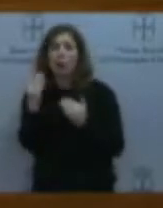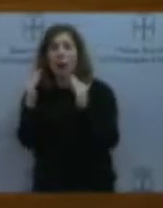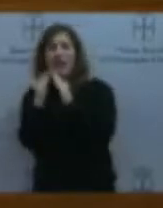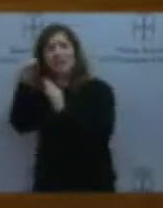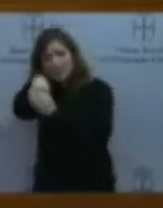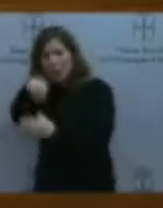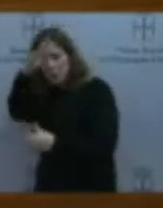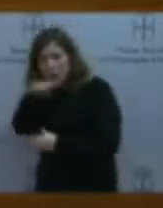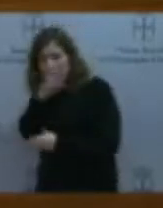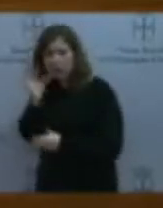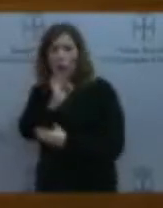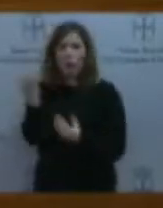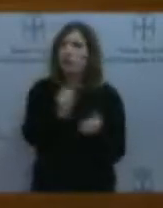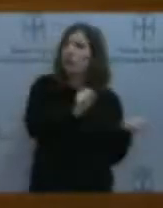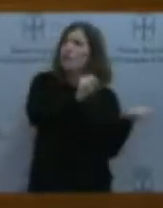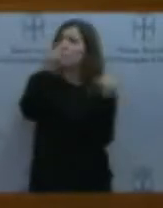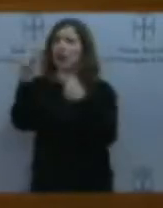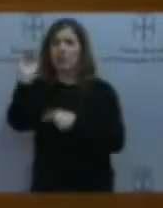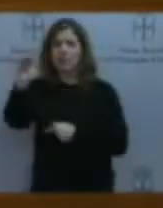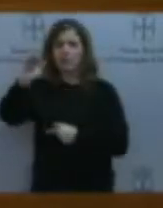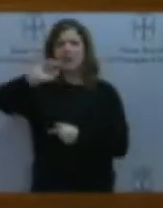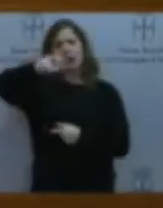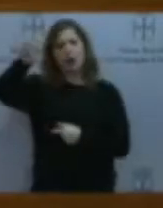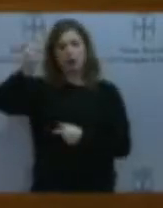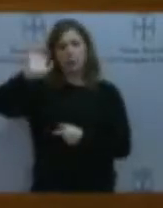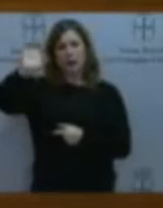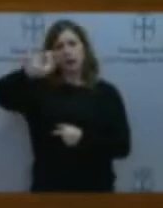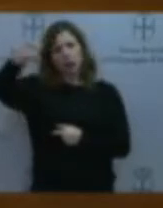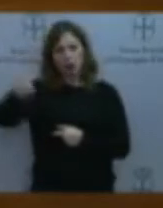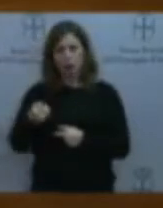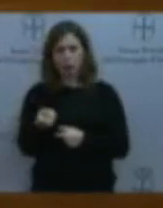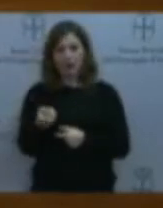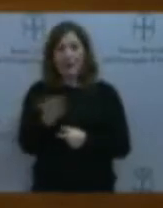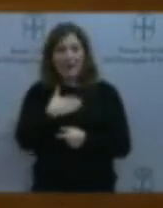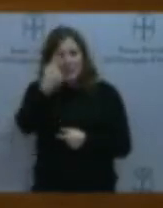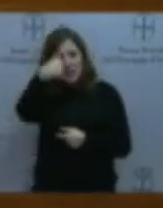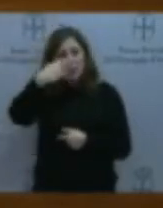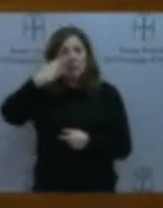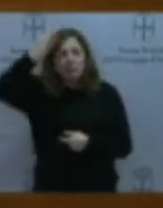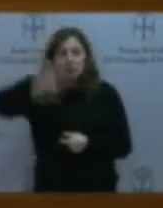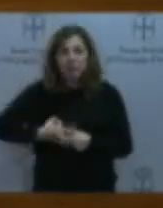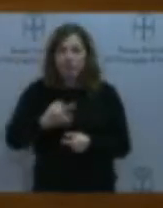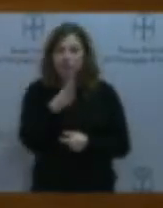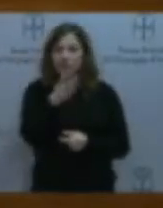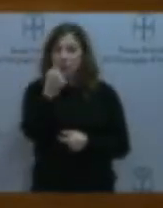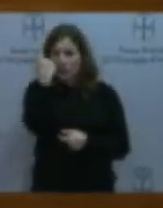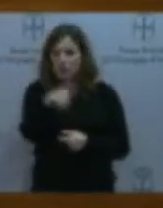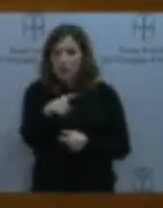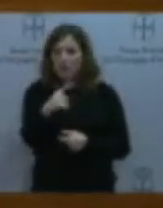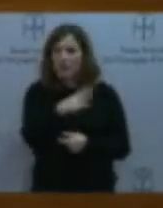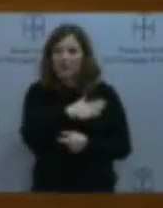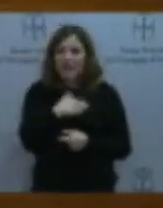emigrar, simplemente querían algún tipo de certeza, porque sabían que se habían ganado tener algo